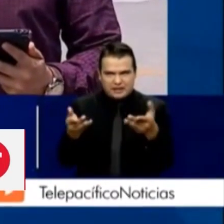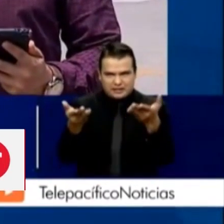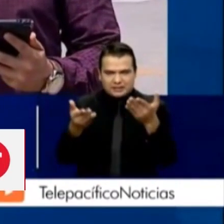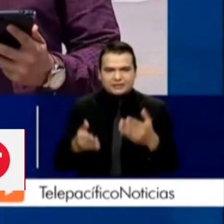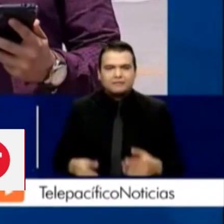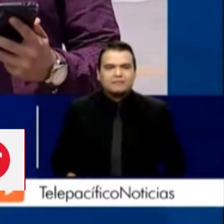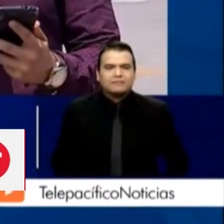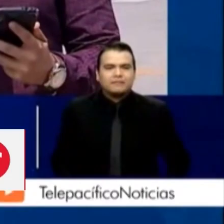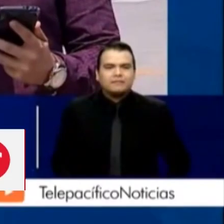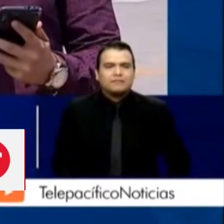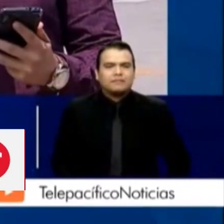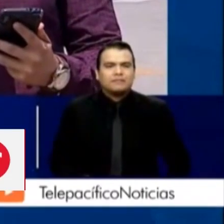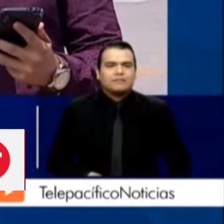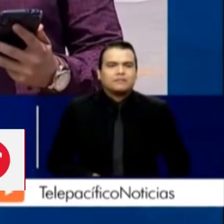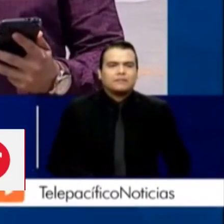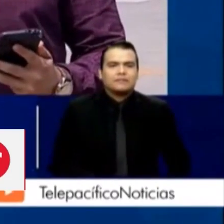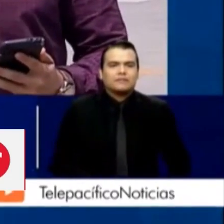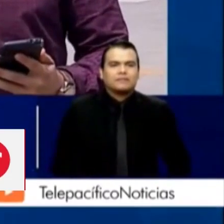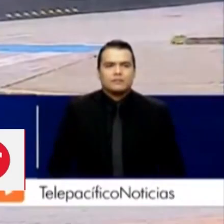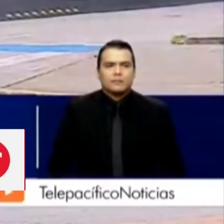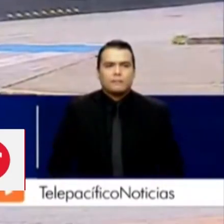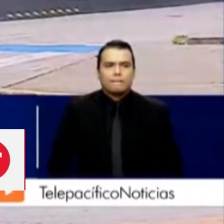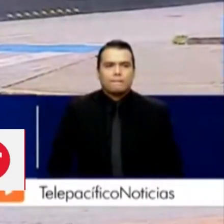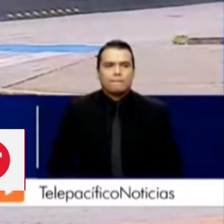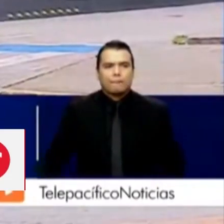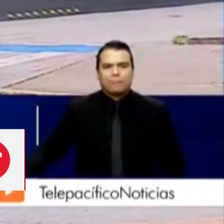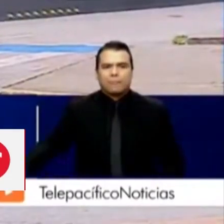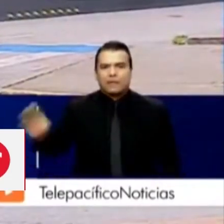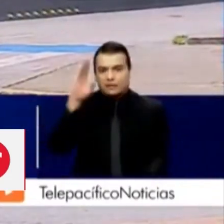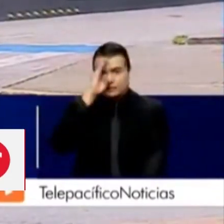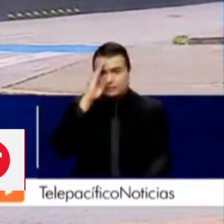proceso y a José por su profesionalismo y